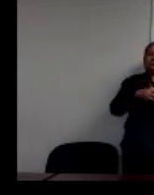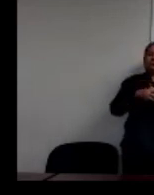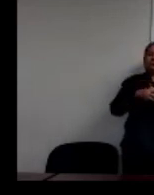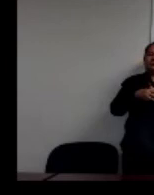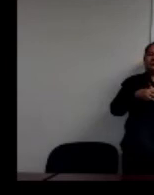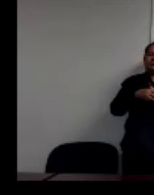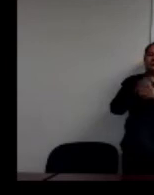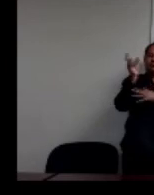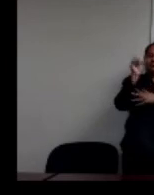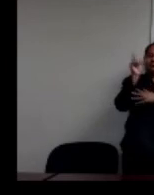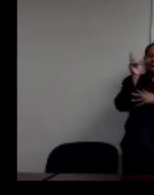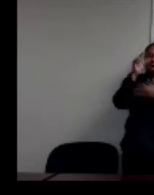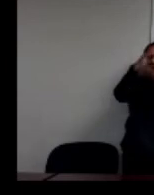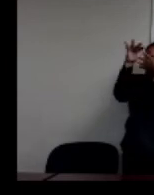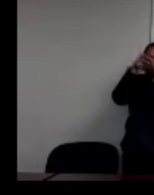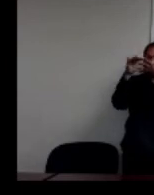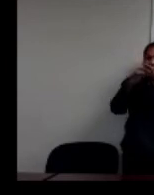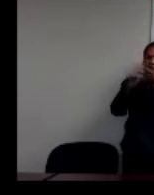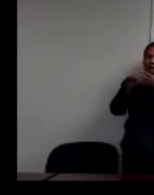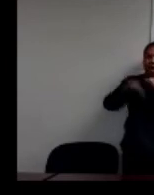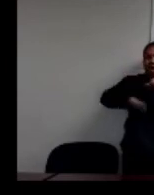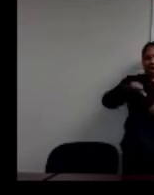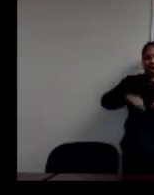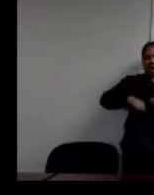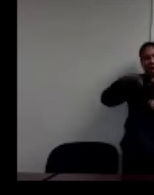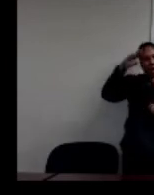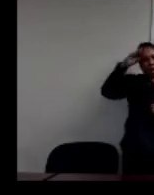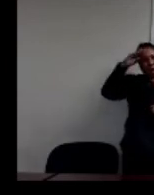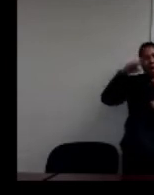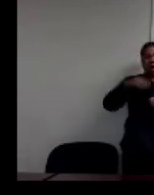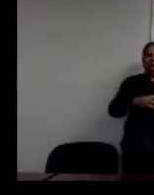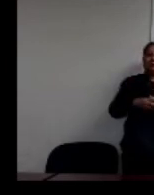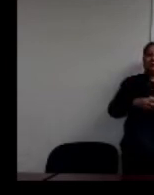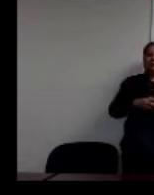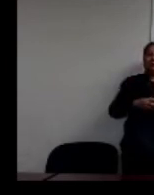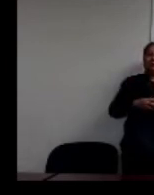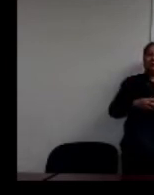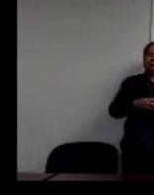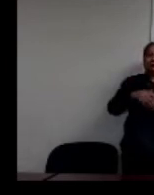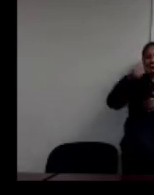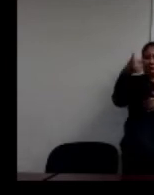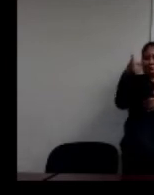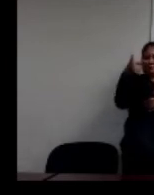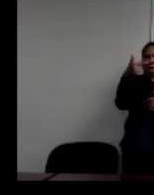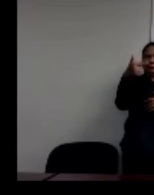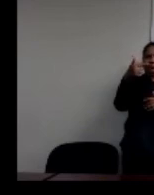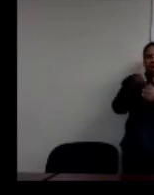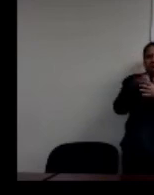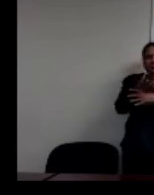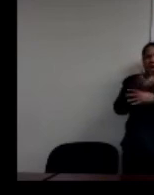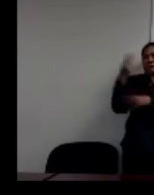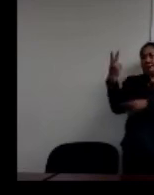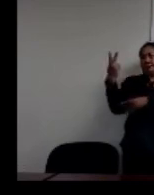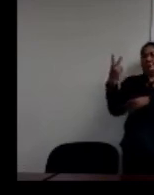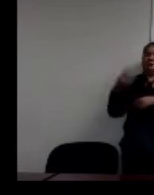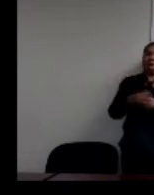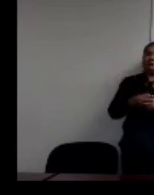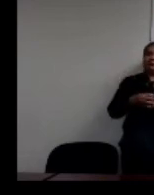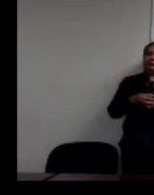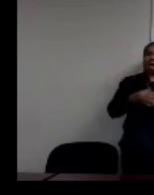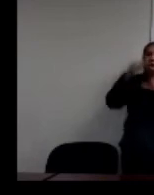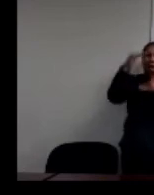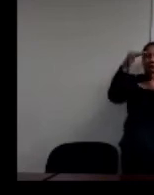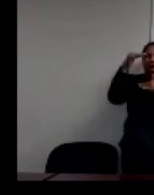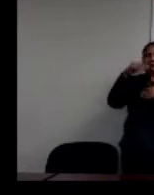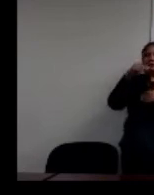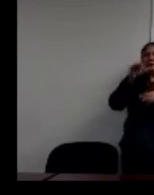porque nosotros cuando estructuramos unas actividades pensamos, empieza a las 7 y sale a las 2, y esa es la carga académica que tiene